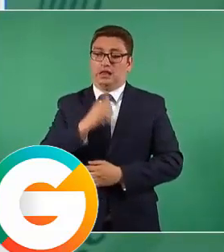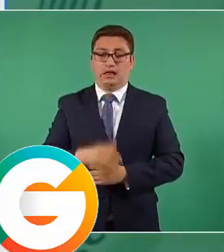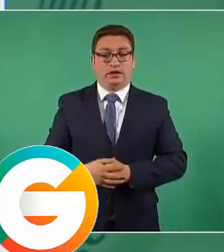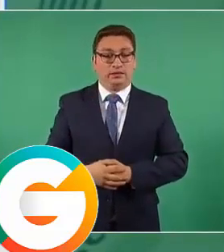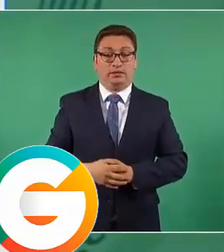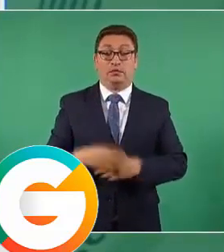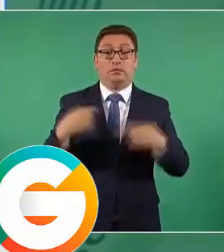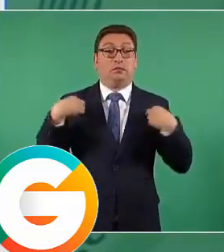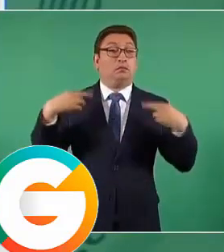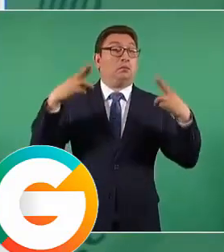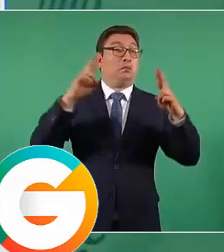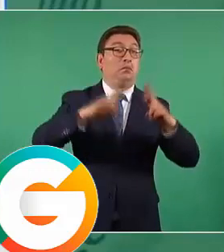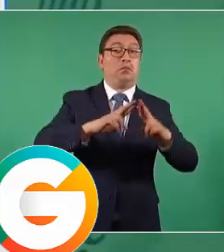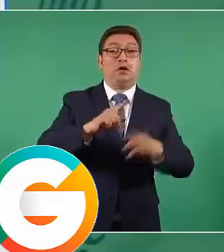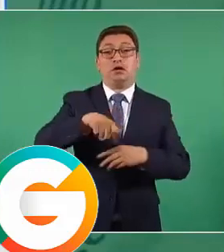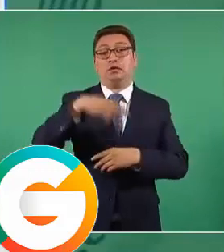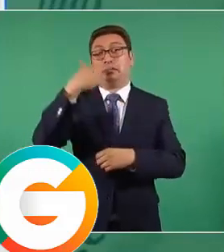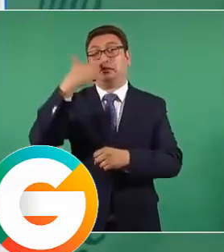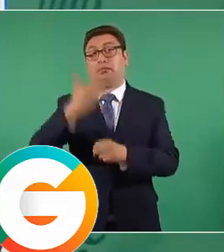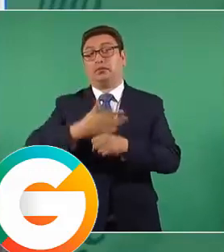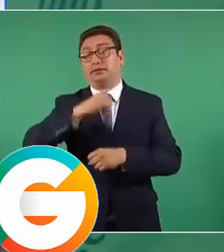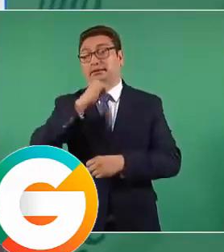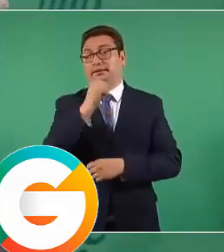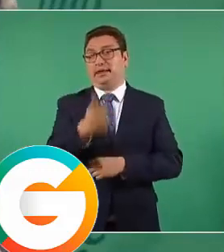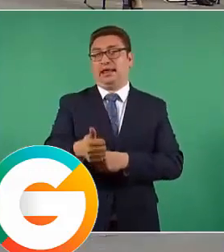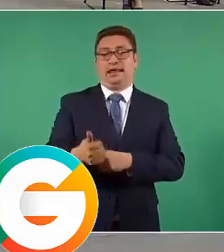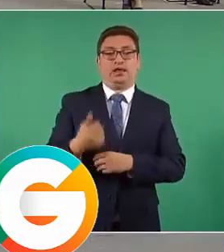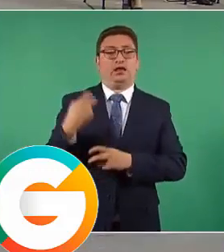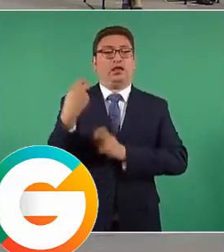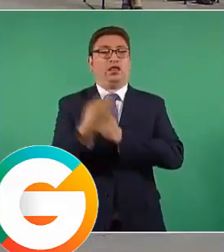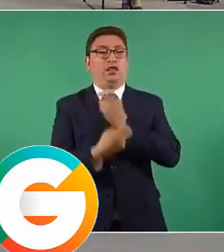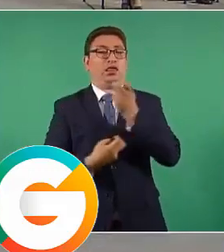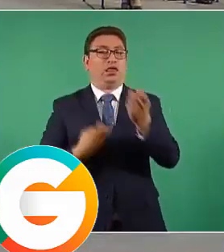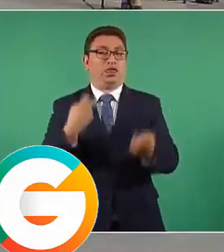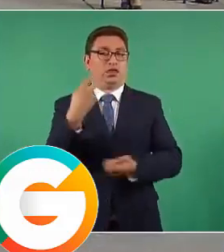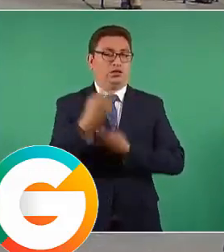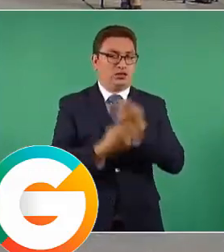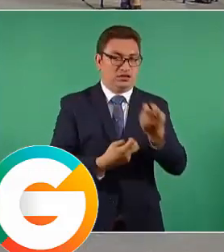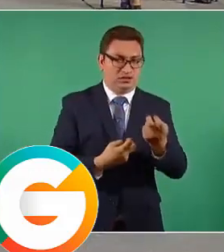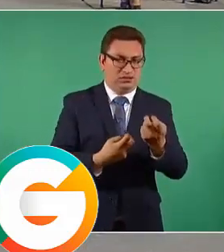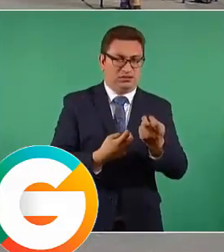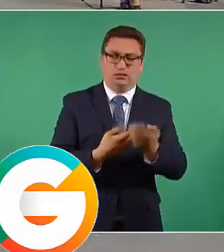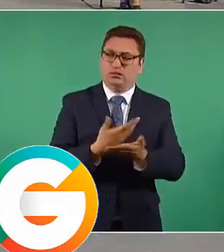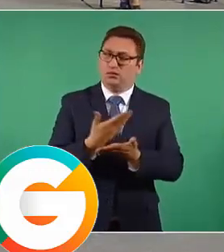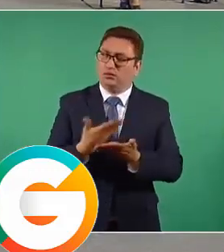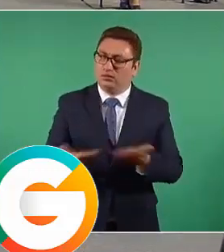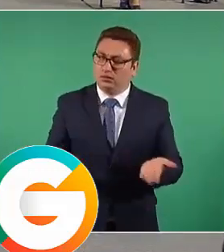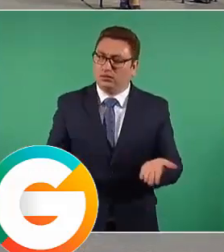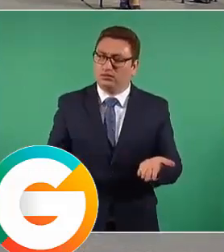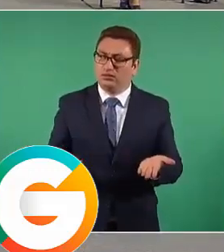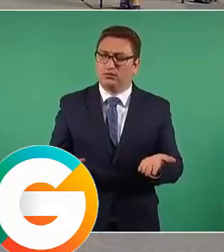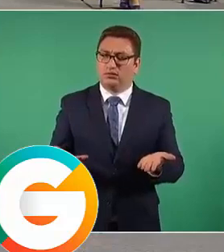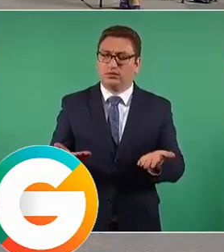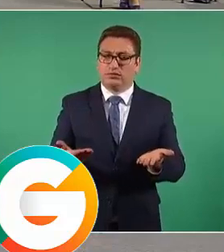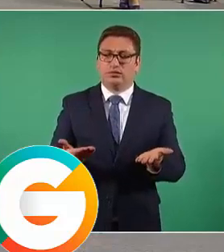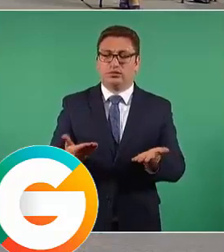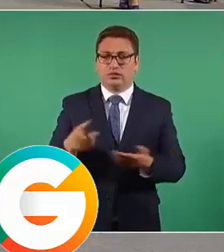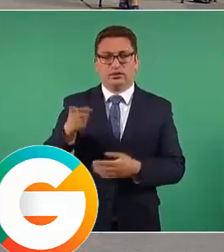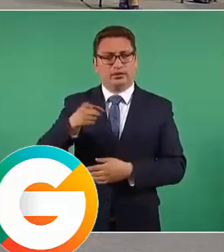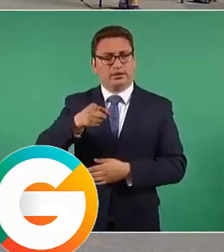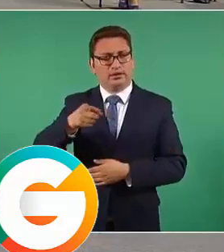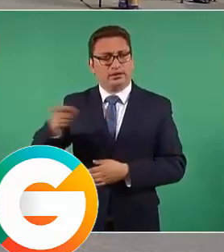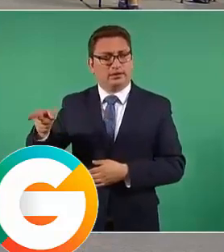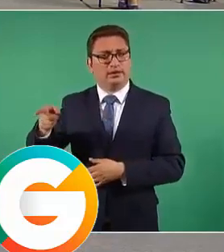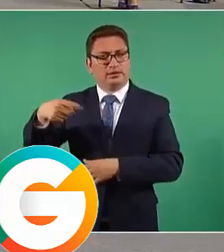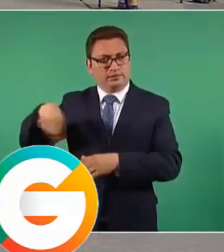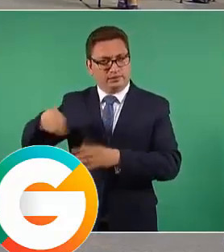que los maestros eran unos irresponsables. Y ahora resulta que este organismo,